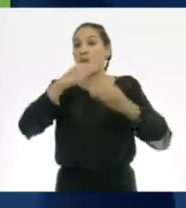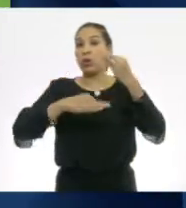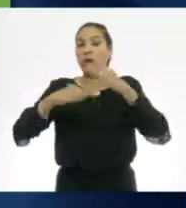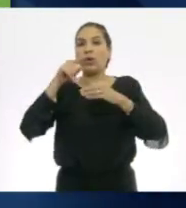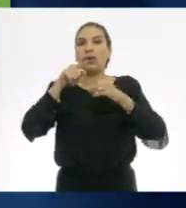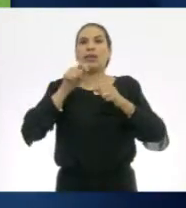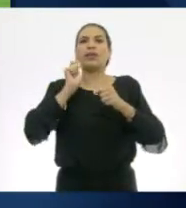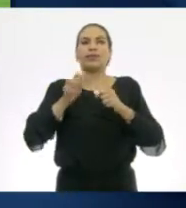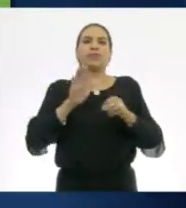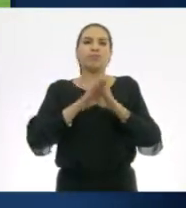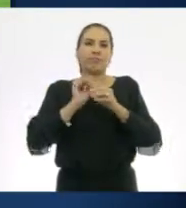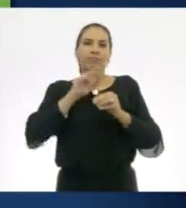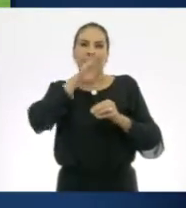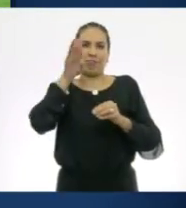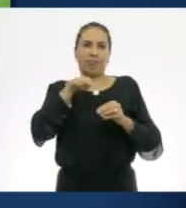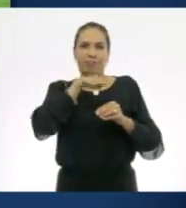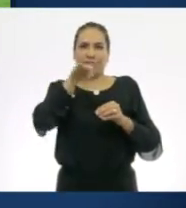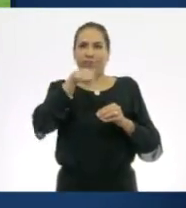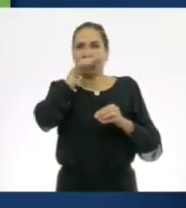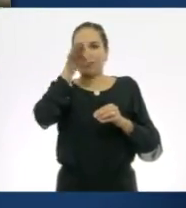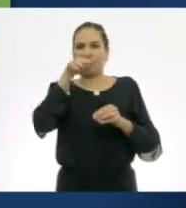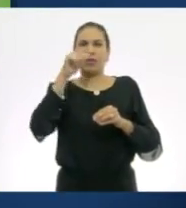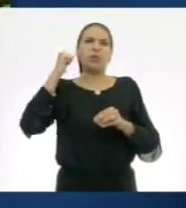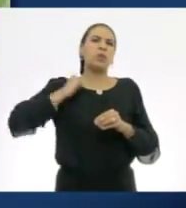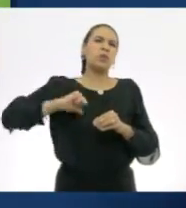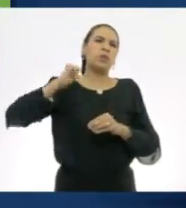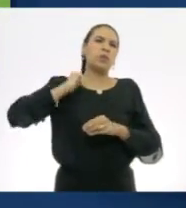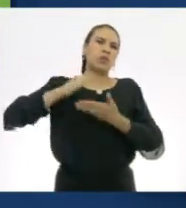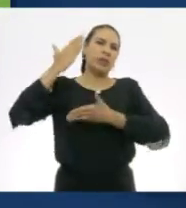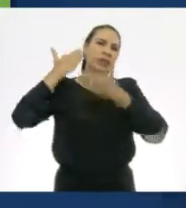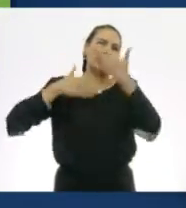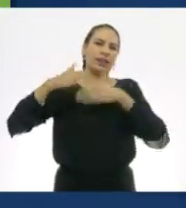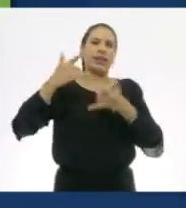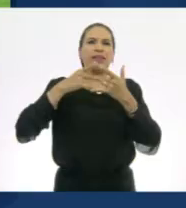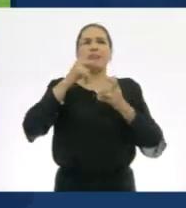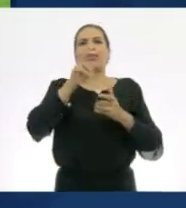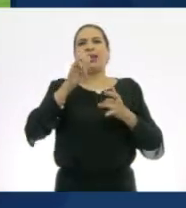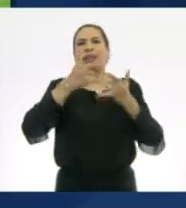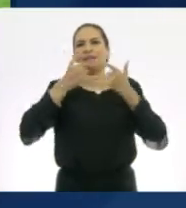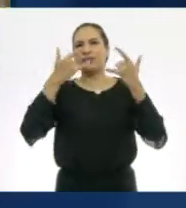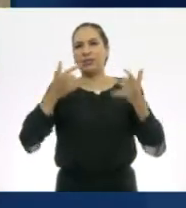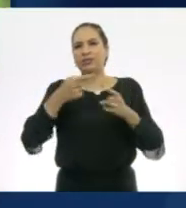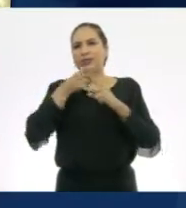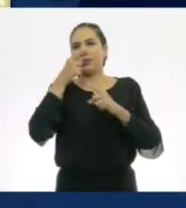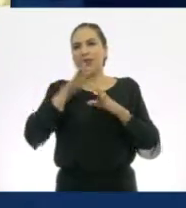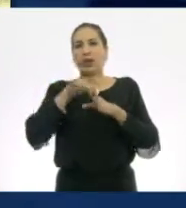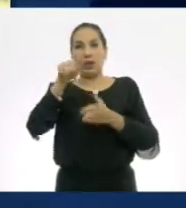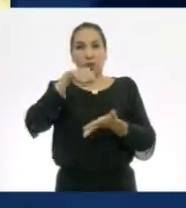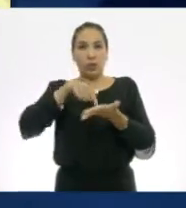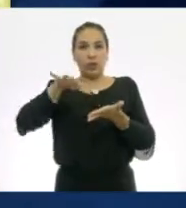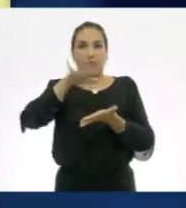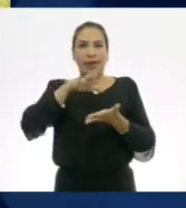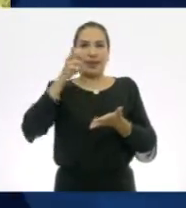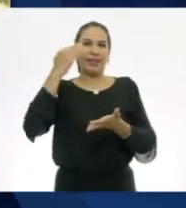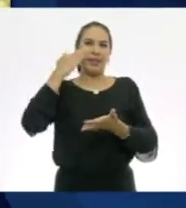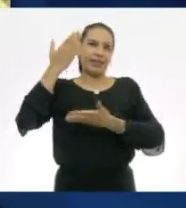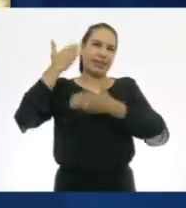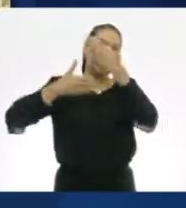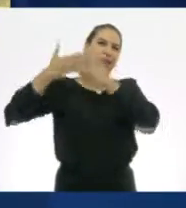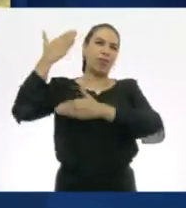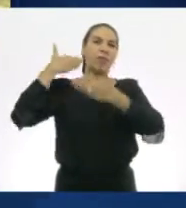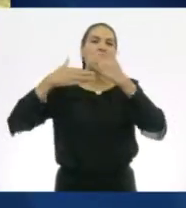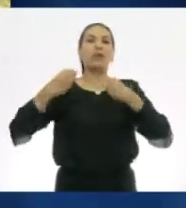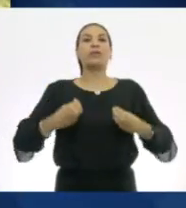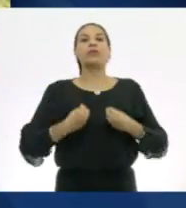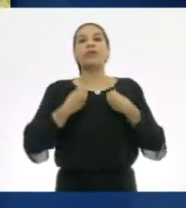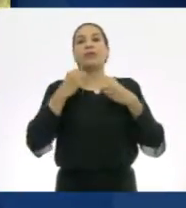eran los paquidermos, elefantes prehistóricos. Se cree incluso que en esta región y en aquel momento